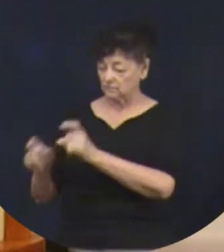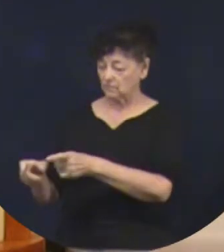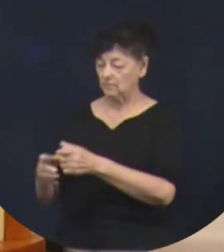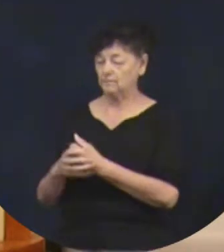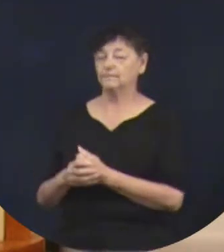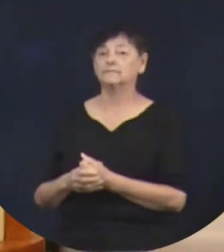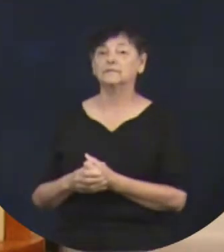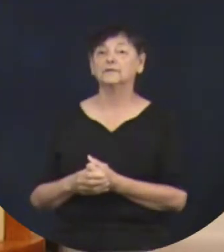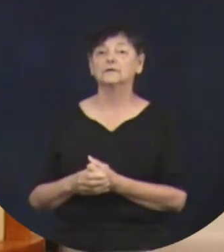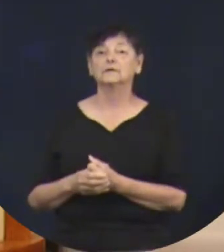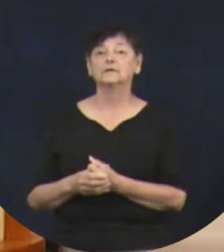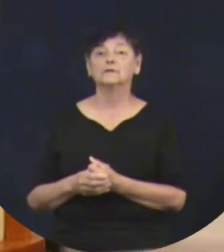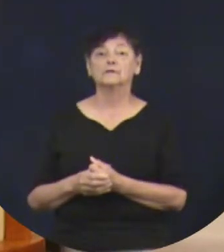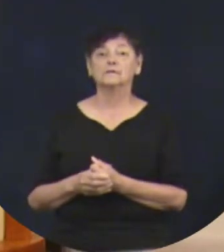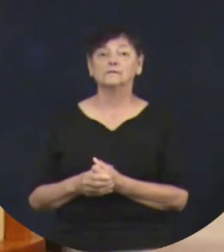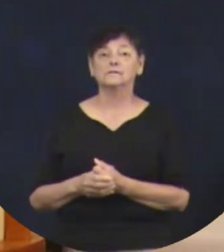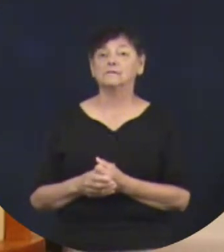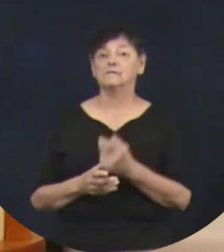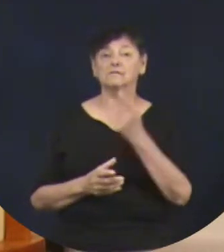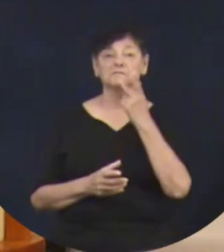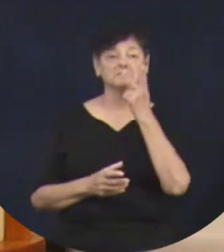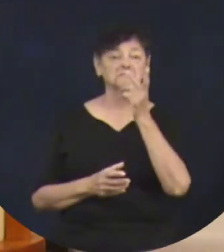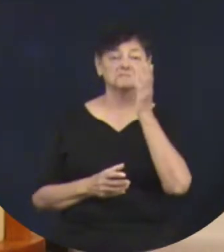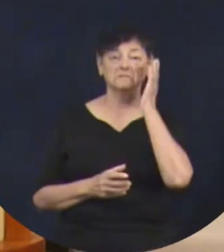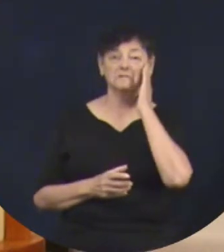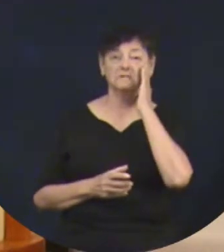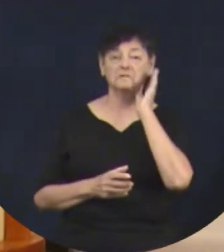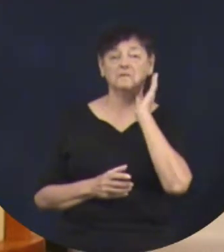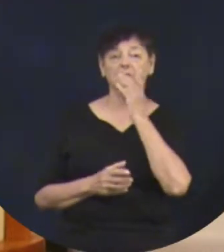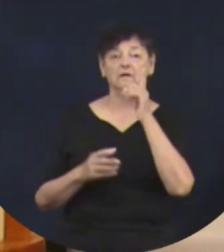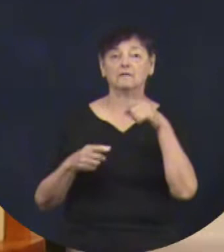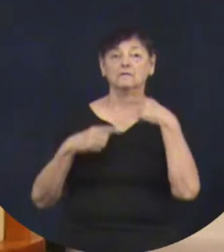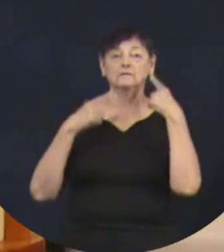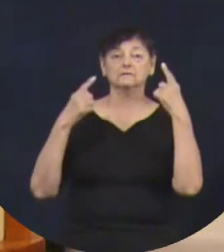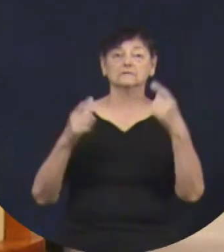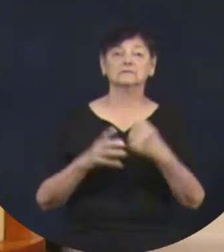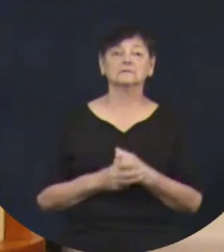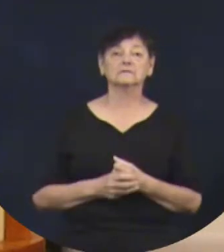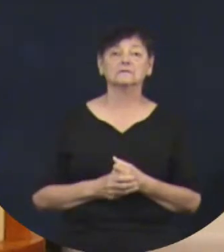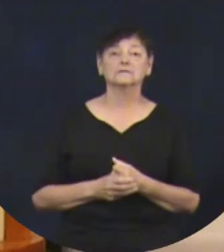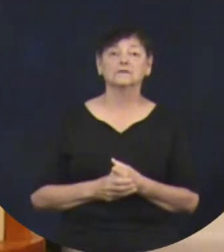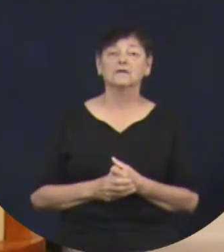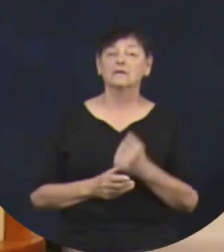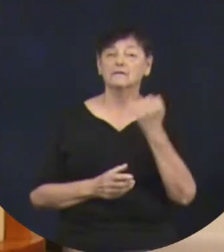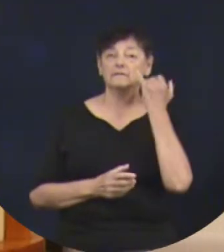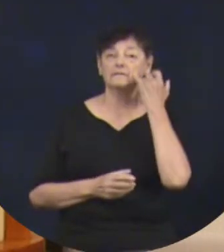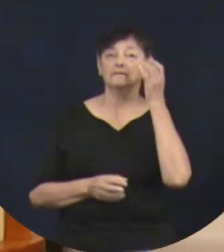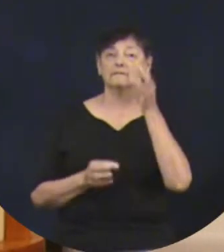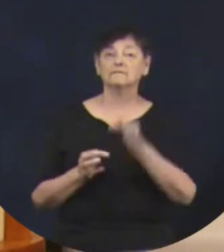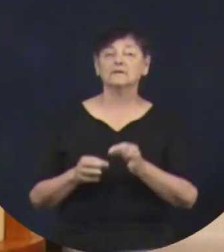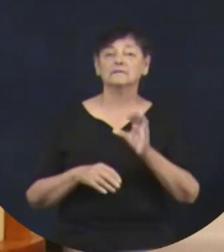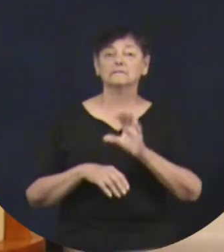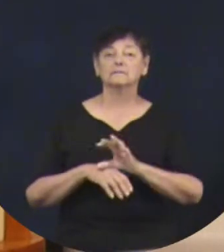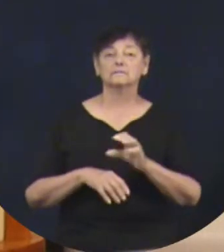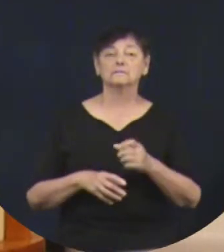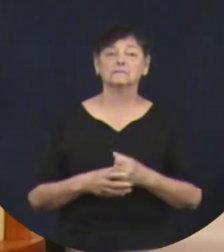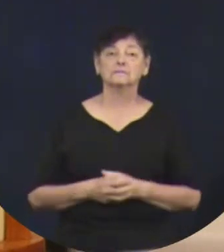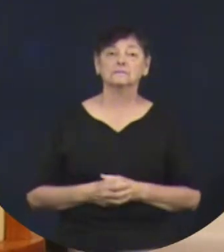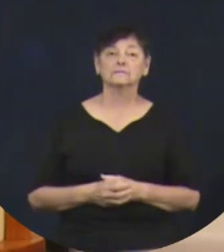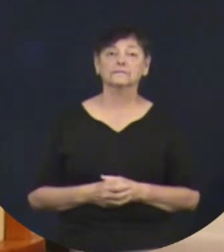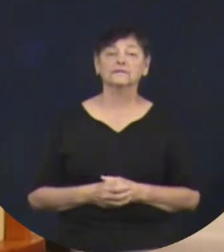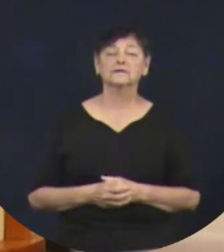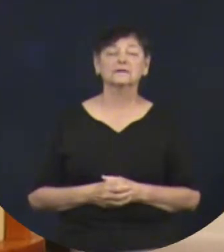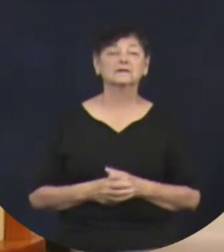doy. No tengas en cuenta nuestros pecados, sino la fe de tu iglesia.